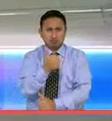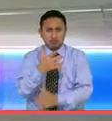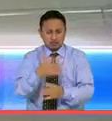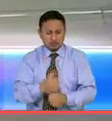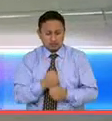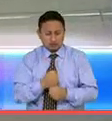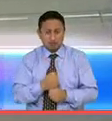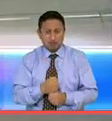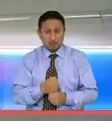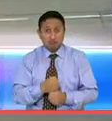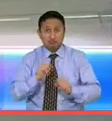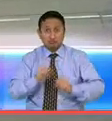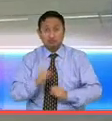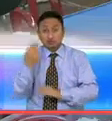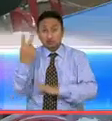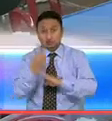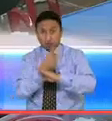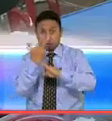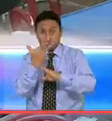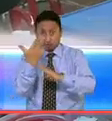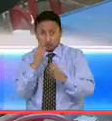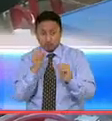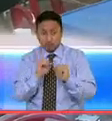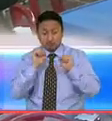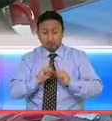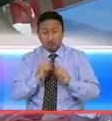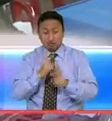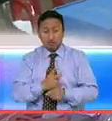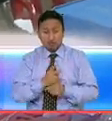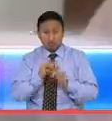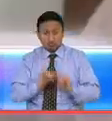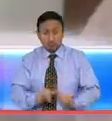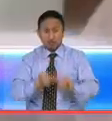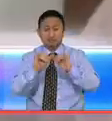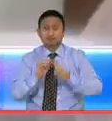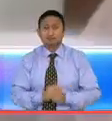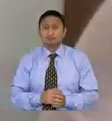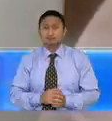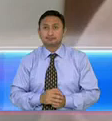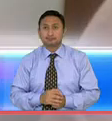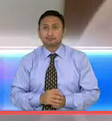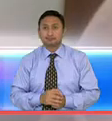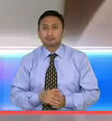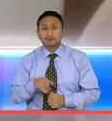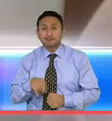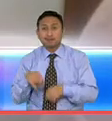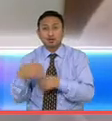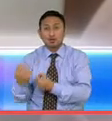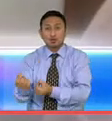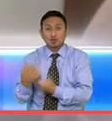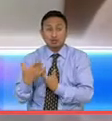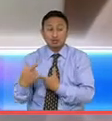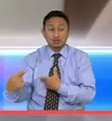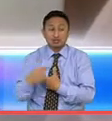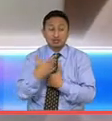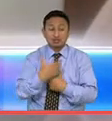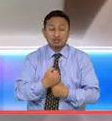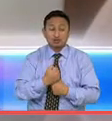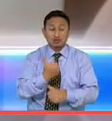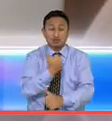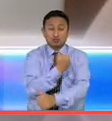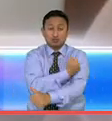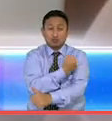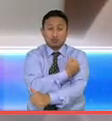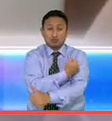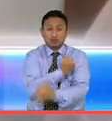que al completar el esquema de vacunación hay que seguir cuidándose. La información relacionada con la eficacia y la seguridad de la vacuna no